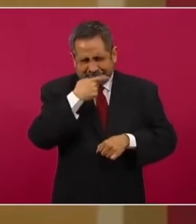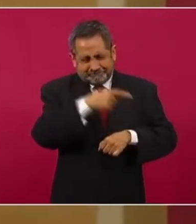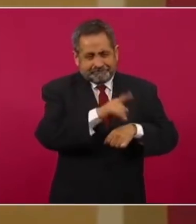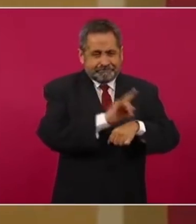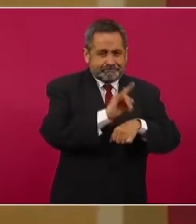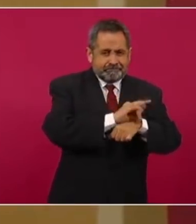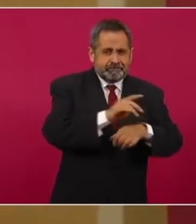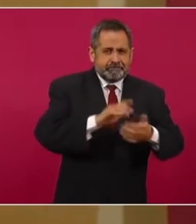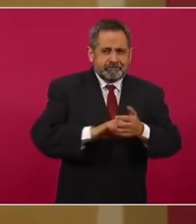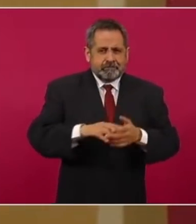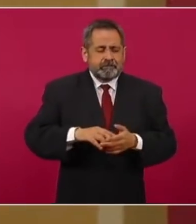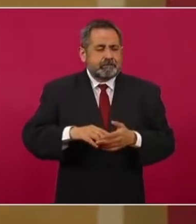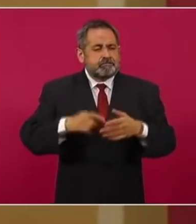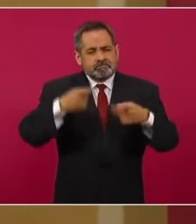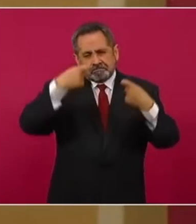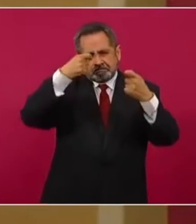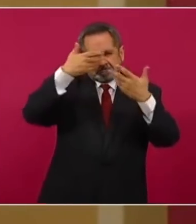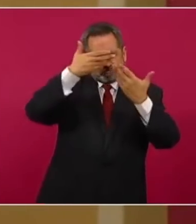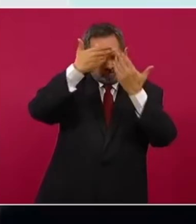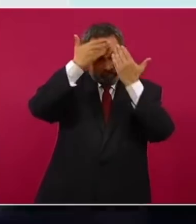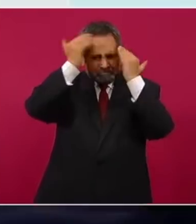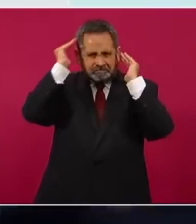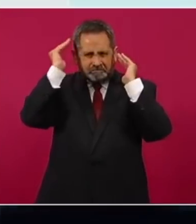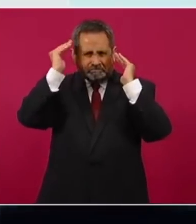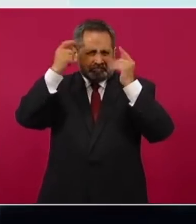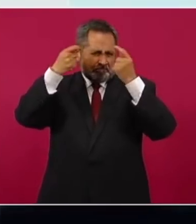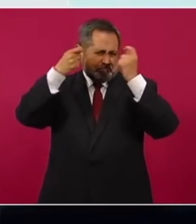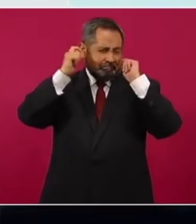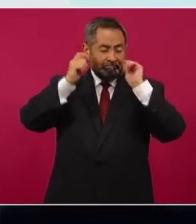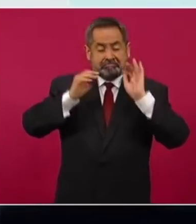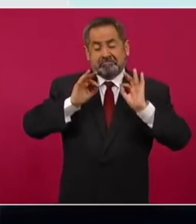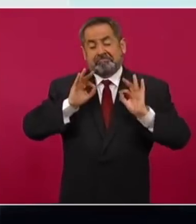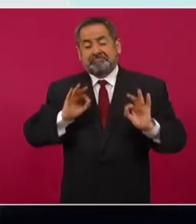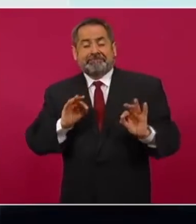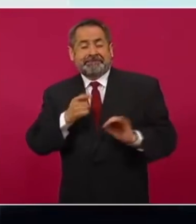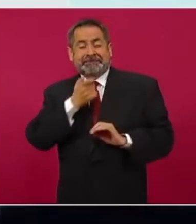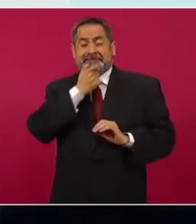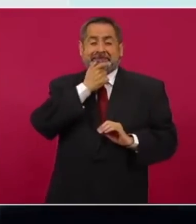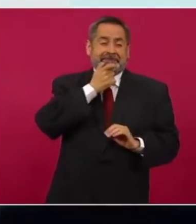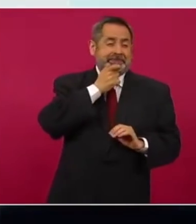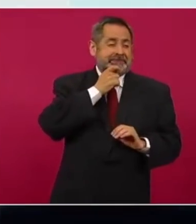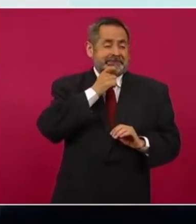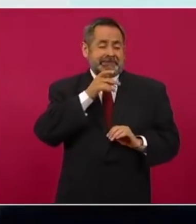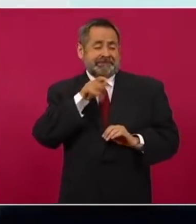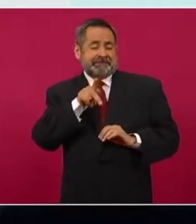El peinado engominado y la falsedad de la imagen.